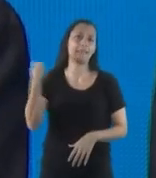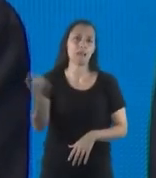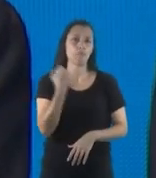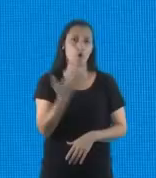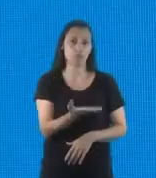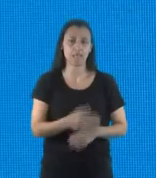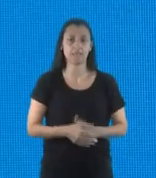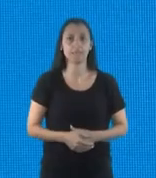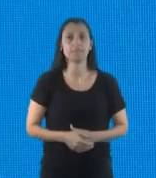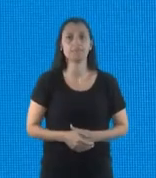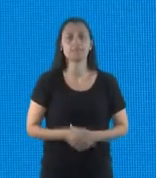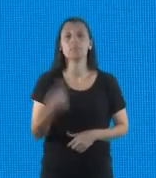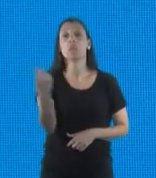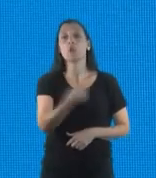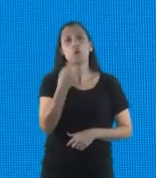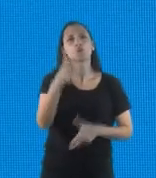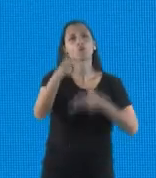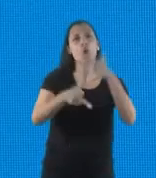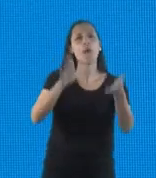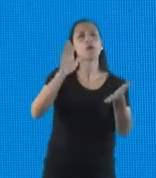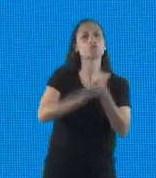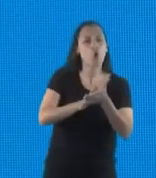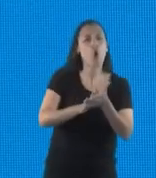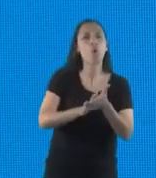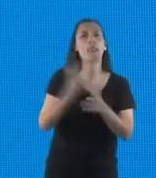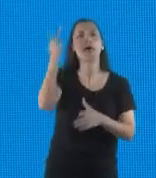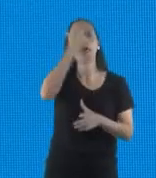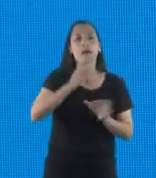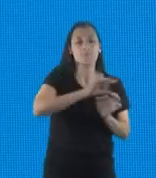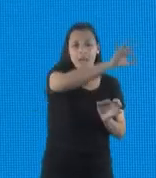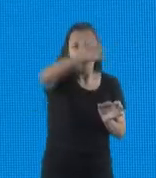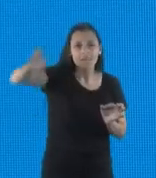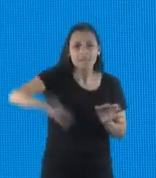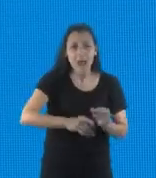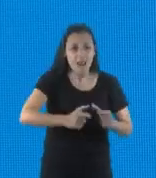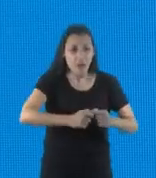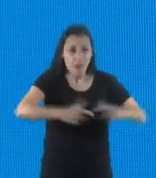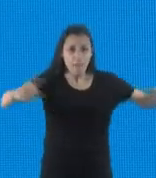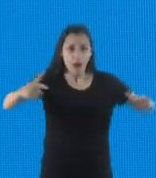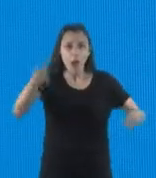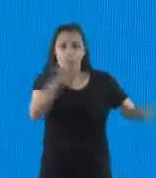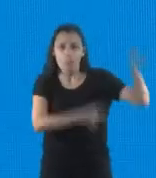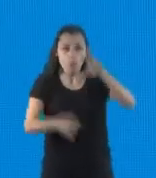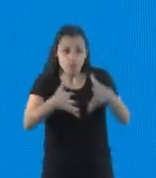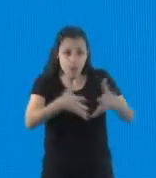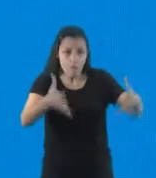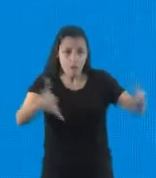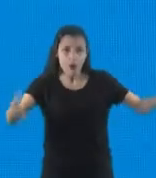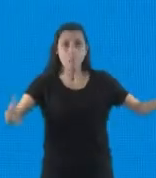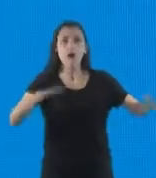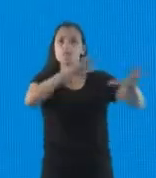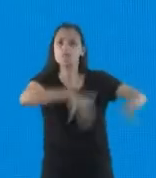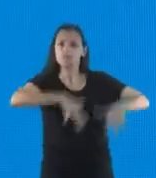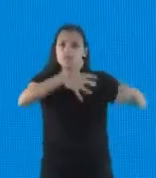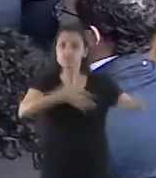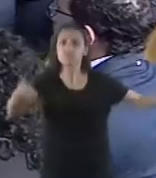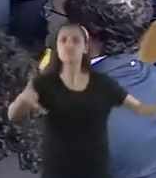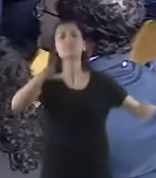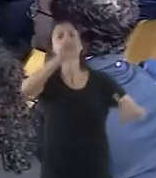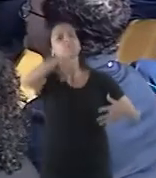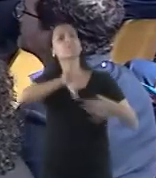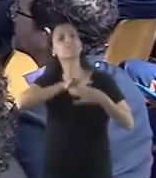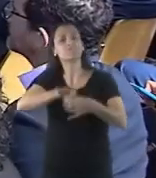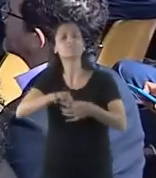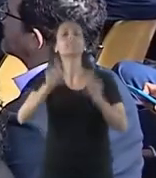Y cuando hablamos de aumentar la superficie sembrada, hablamos de extender en cada una de